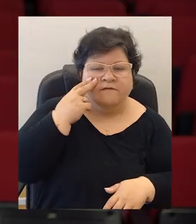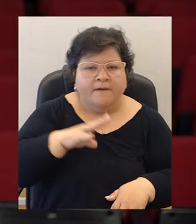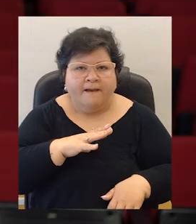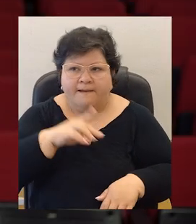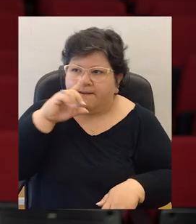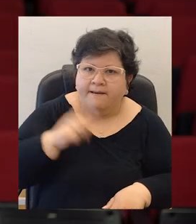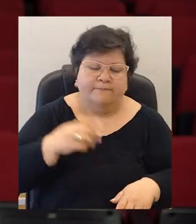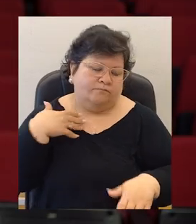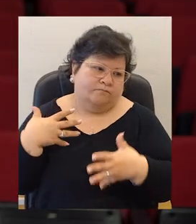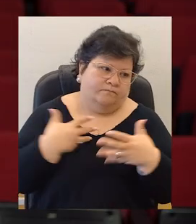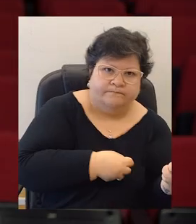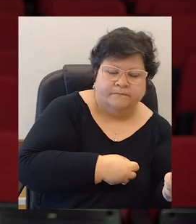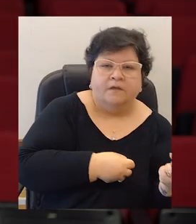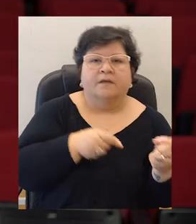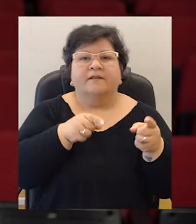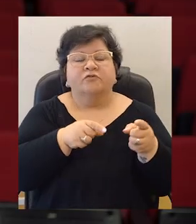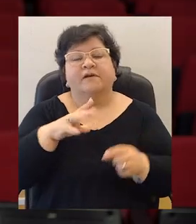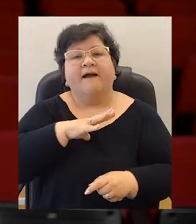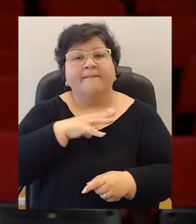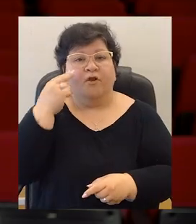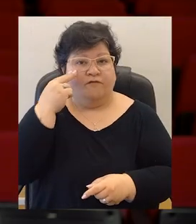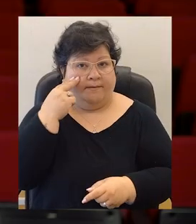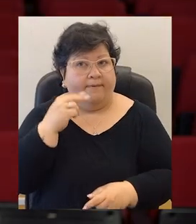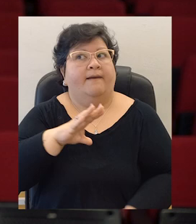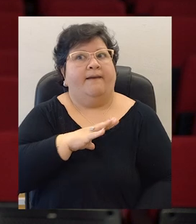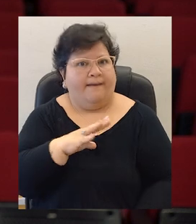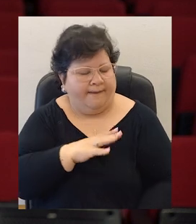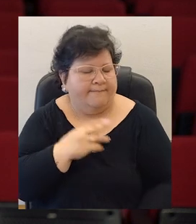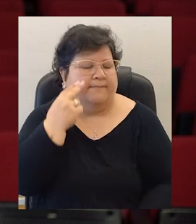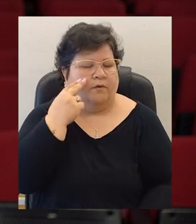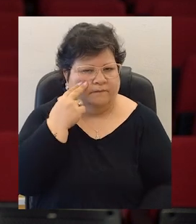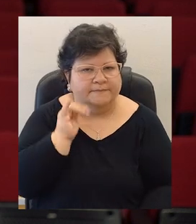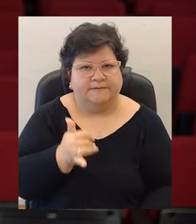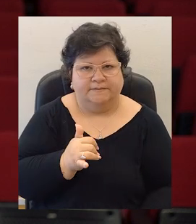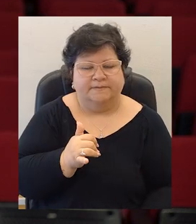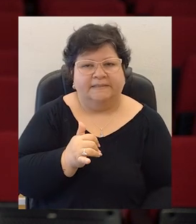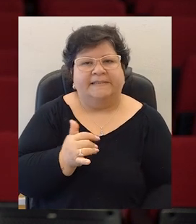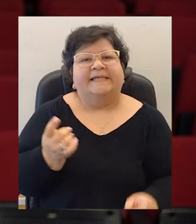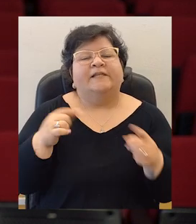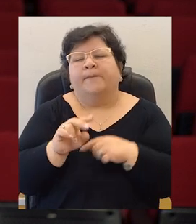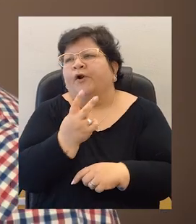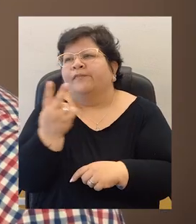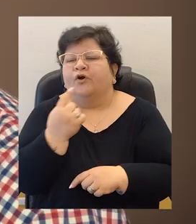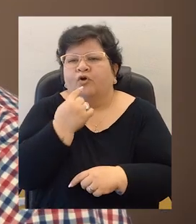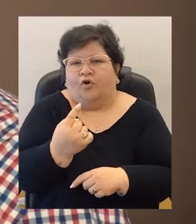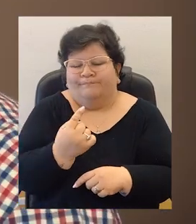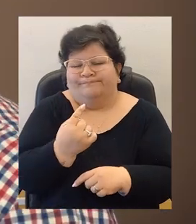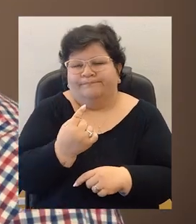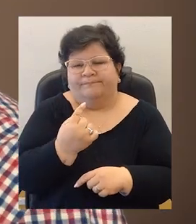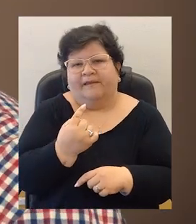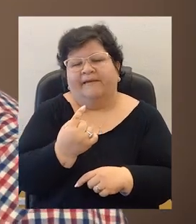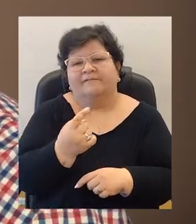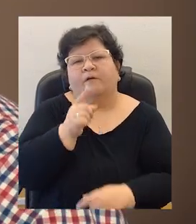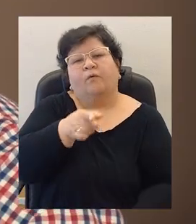los relatos los tenemos es que hay problemas a veces en ese tipo de encuentro este puerto nombrar de dos cuestiones el tema del